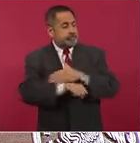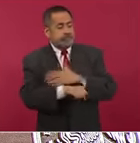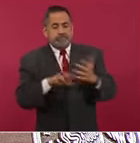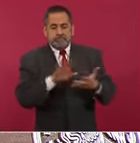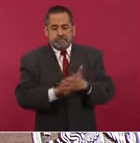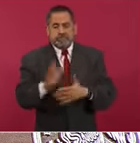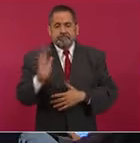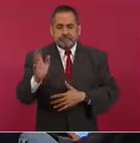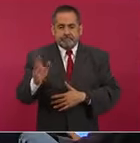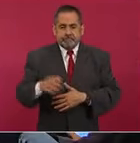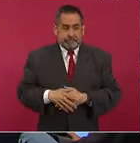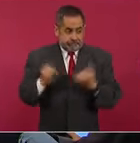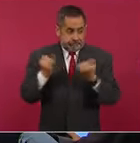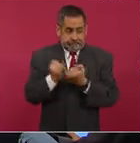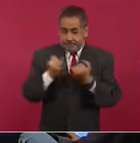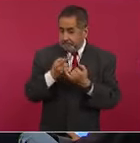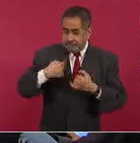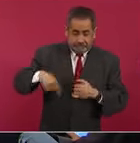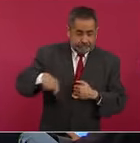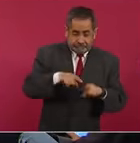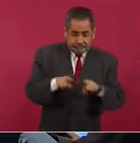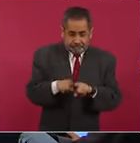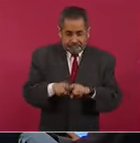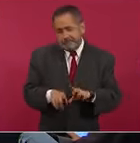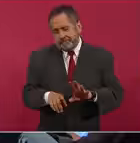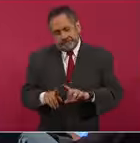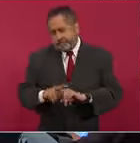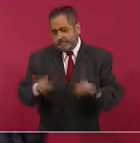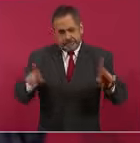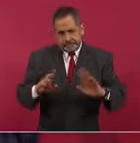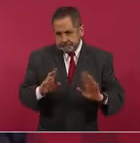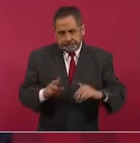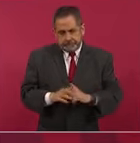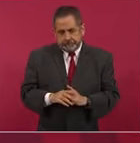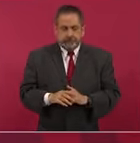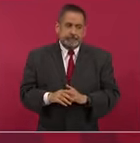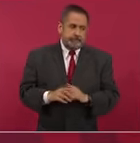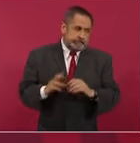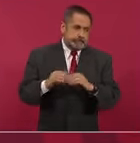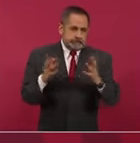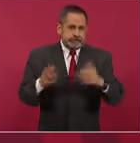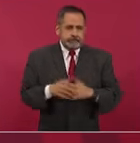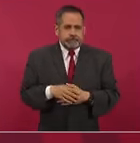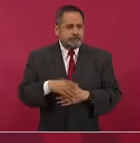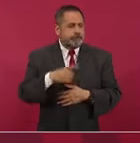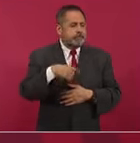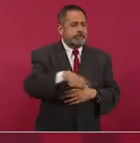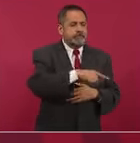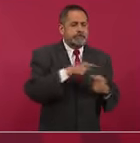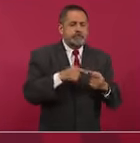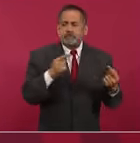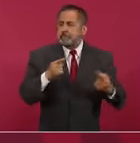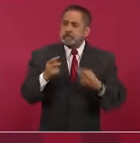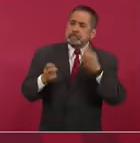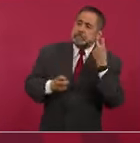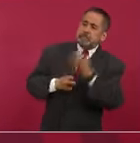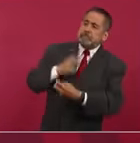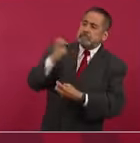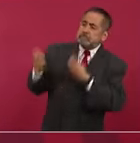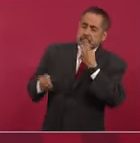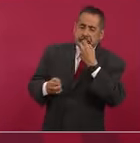Entonces no somos lo mismo. Claro, todo esto pues lo utilizan nuestros adversarios porque estamos